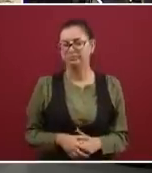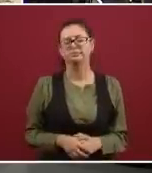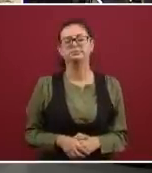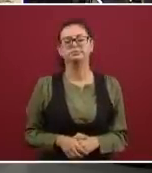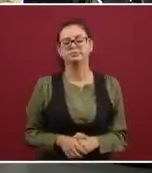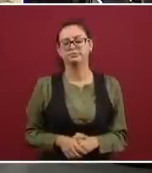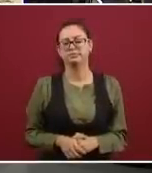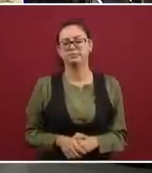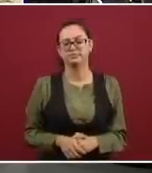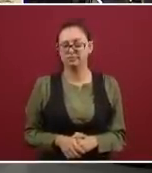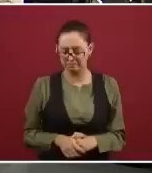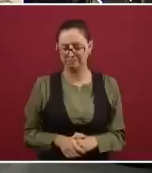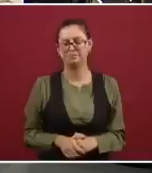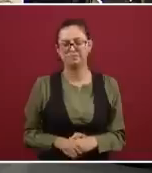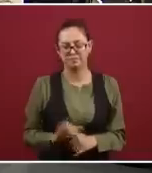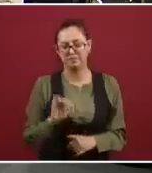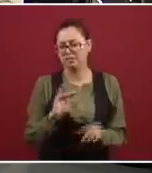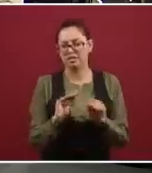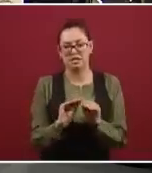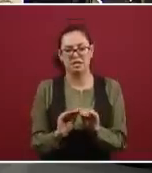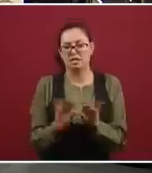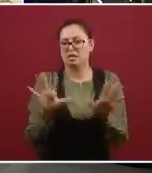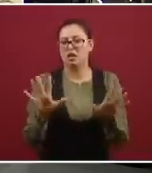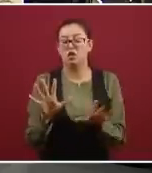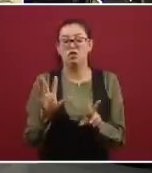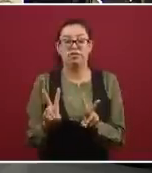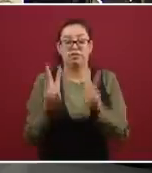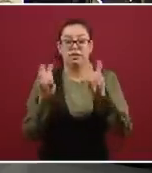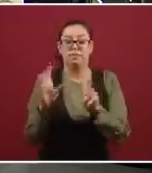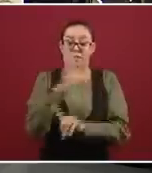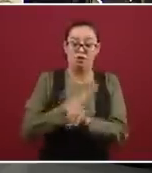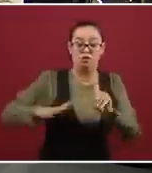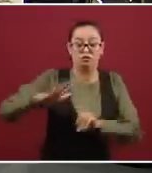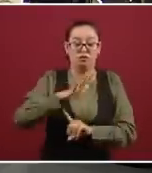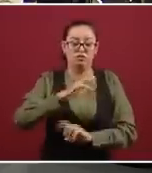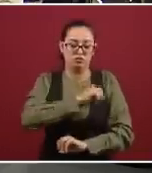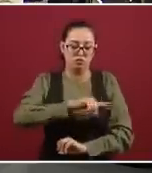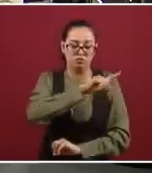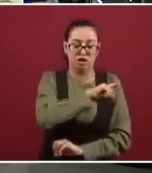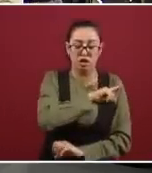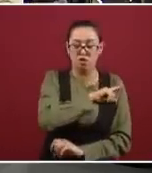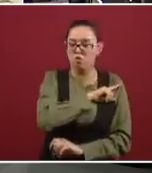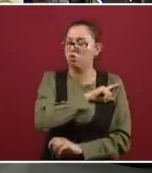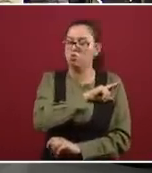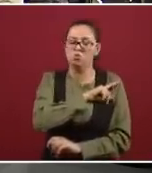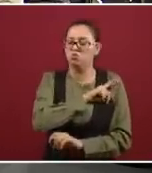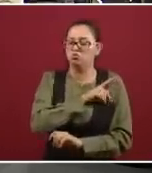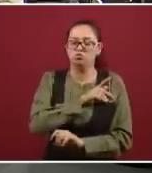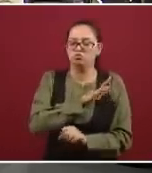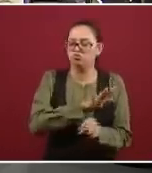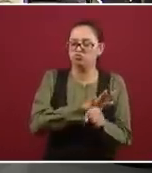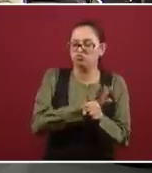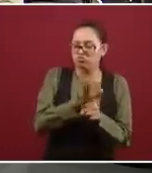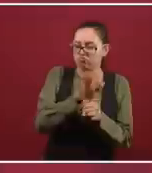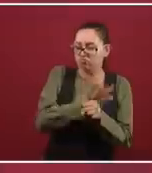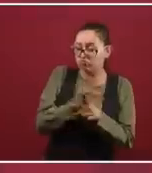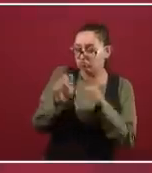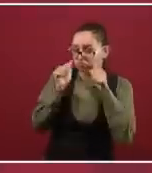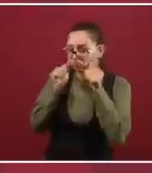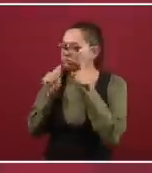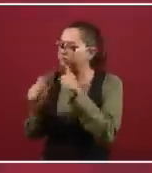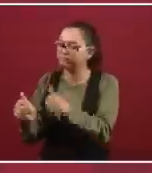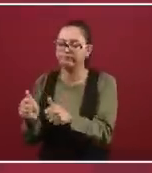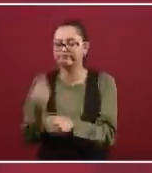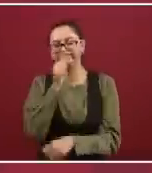del panorama que tenemos en salud. No tenemos los suficientes espacios, pero más que los espacios es